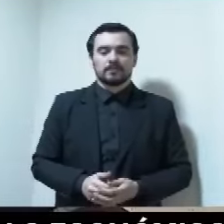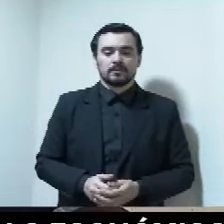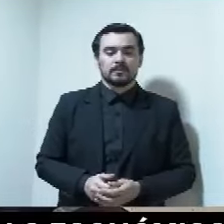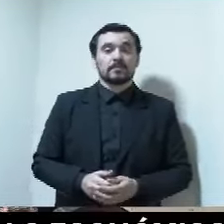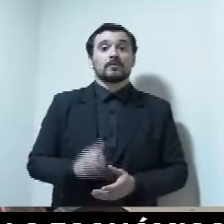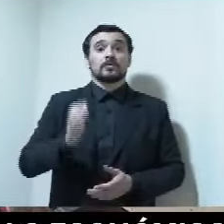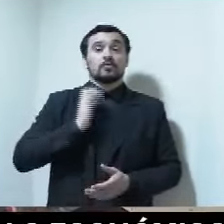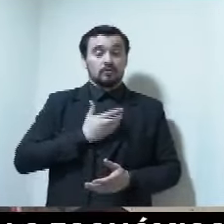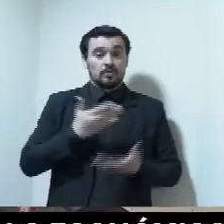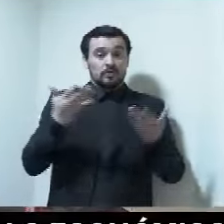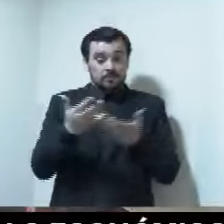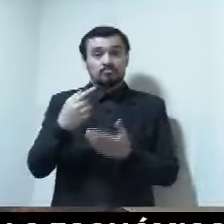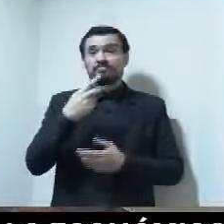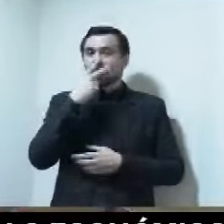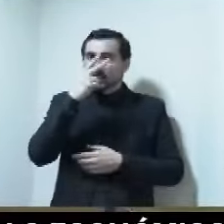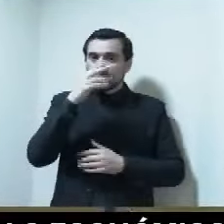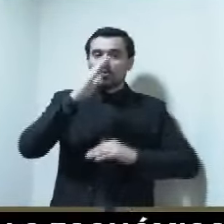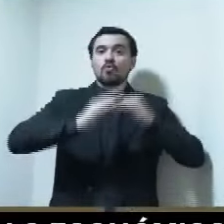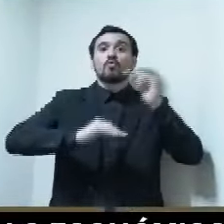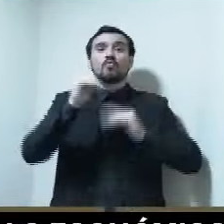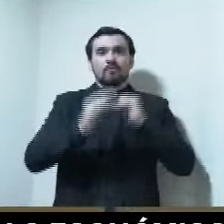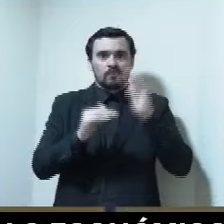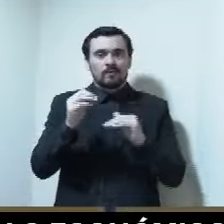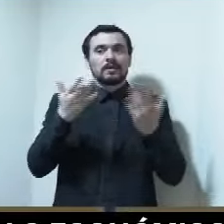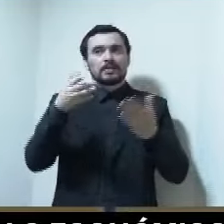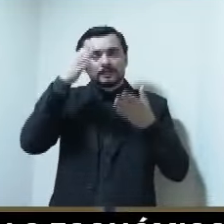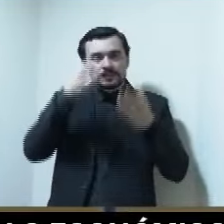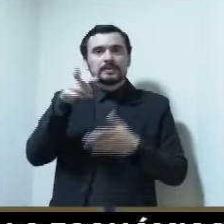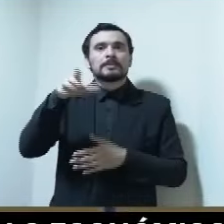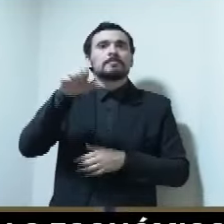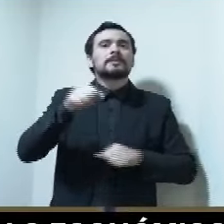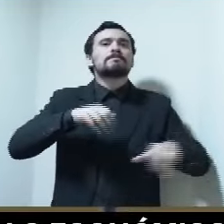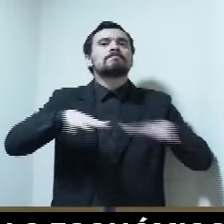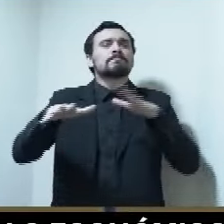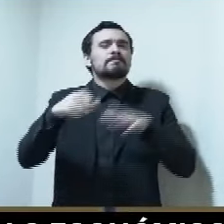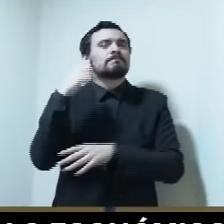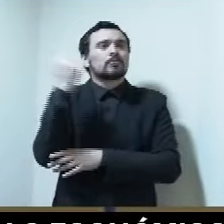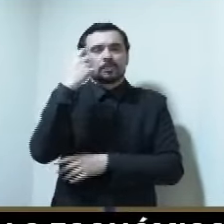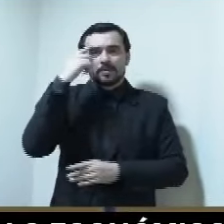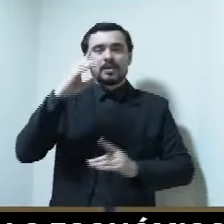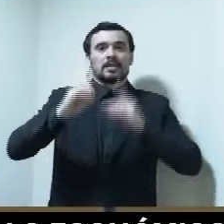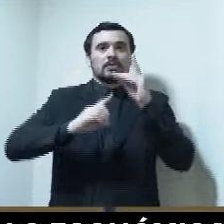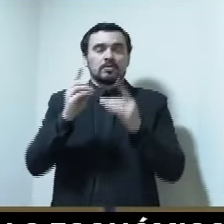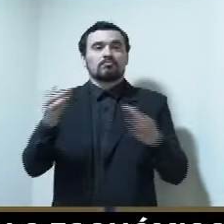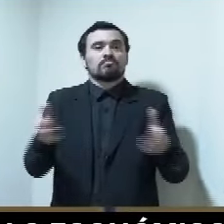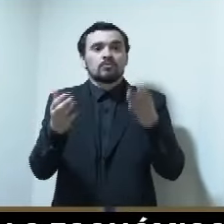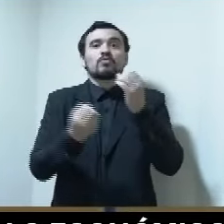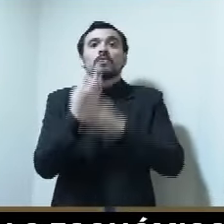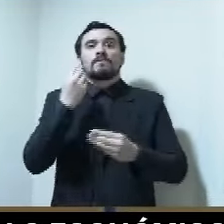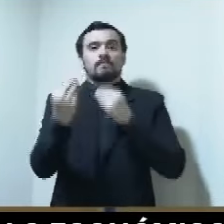Apostamos fuertemente a las obras públicas, entendiendo que éstas, además de ser un motor fundamental para el crecimiento y la generación de